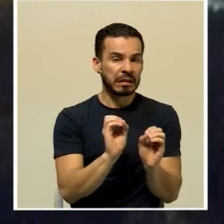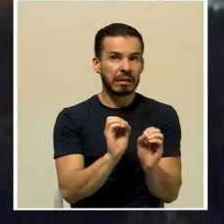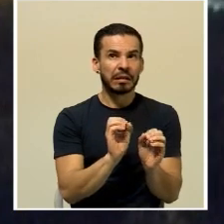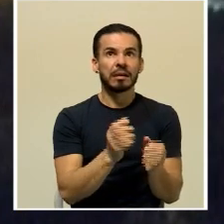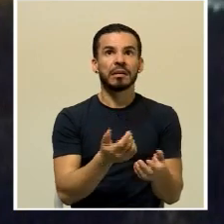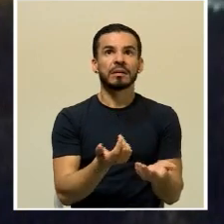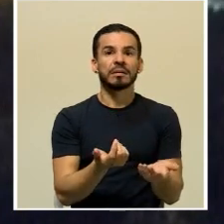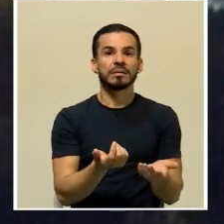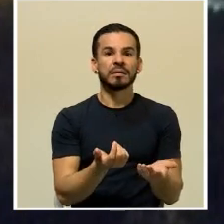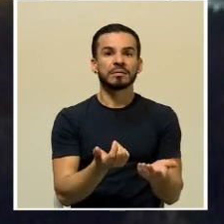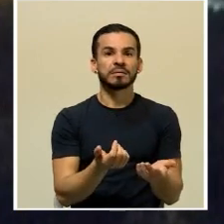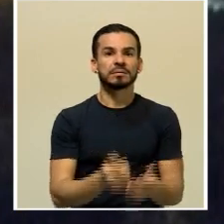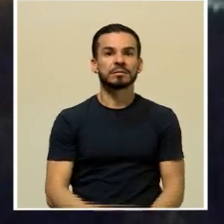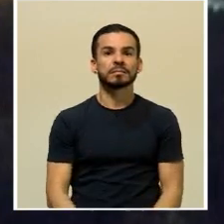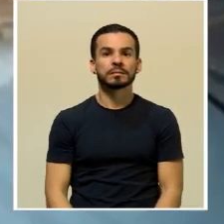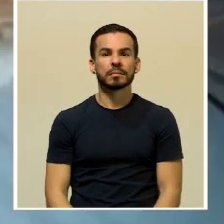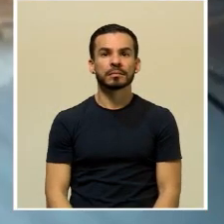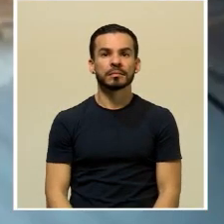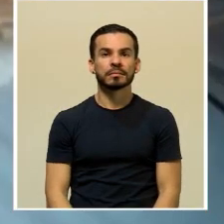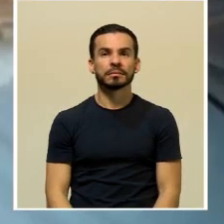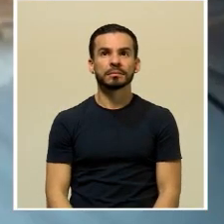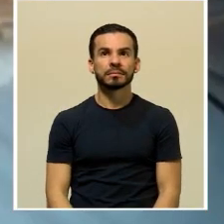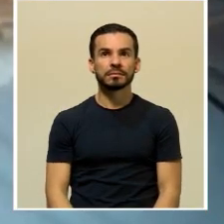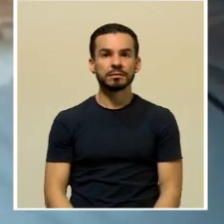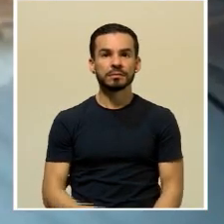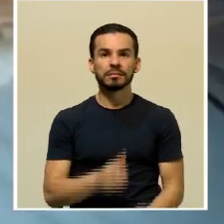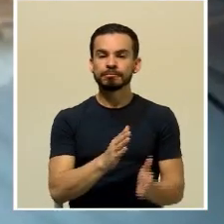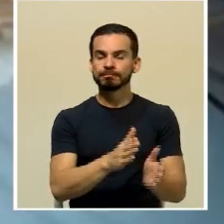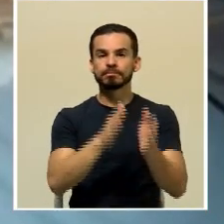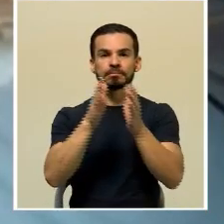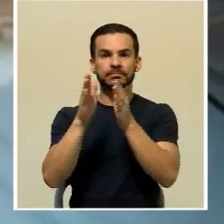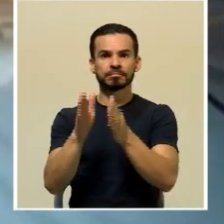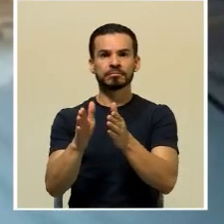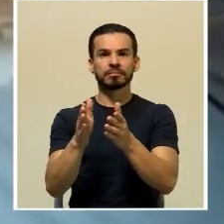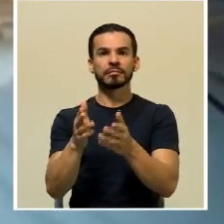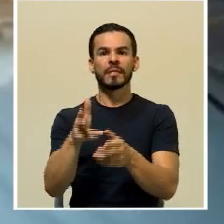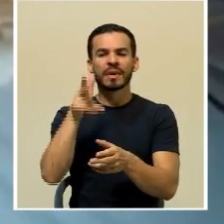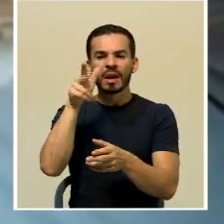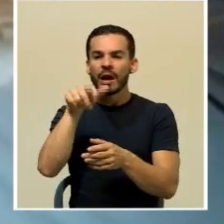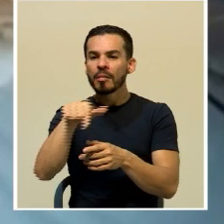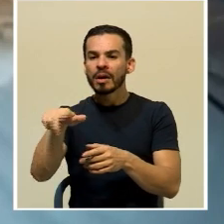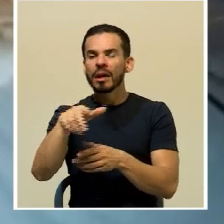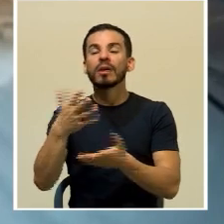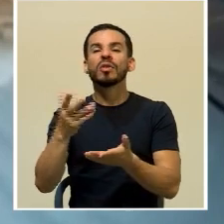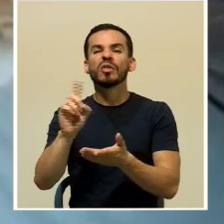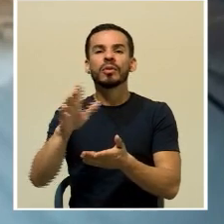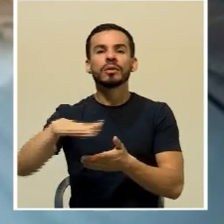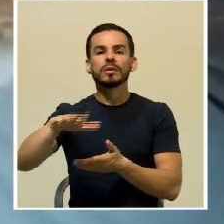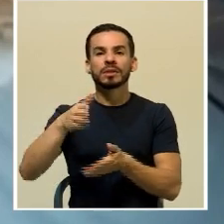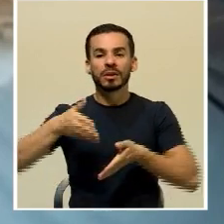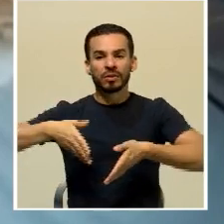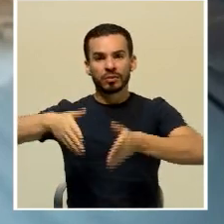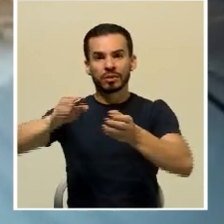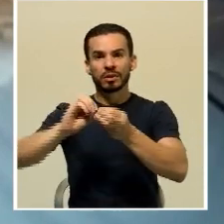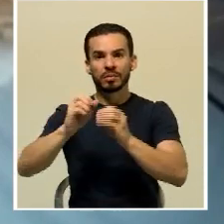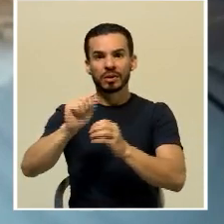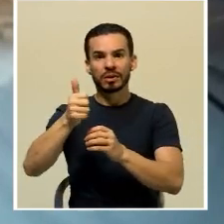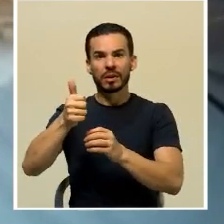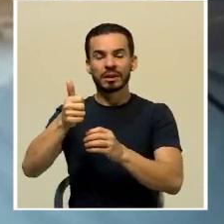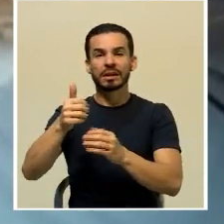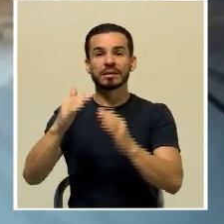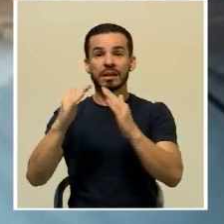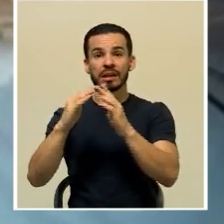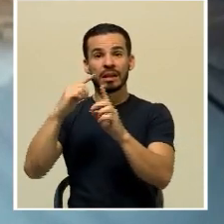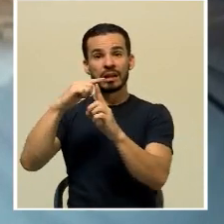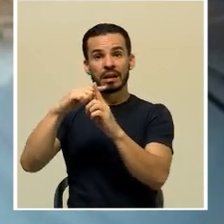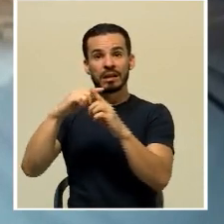vehículos rodando. Nos movemos ahora ruta 10 en el sector de la Basílica de